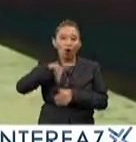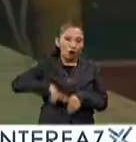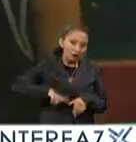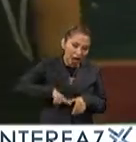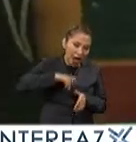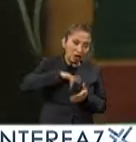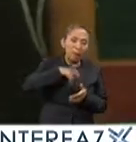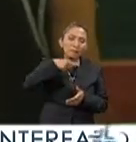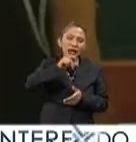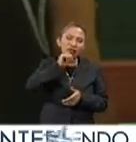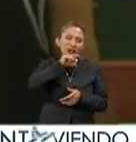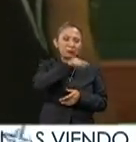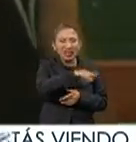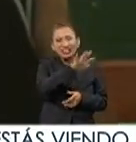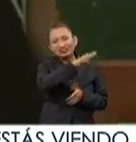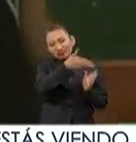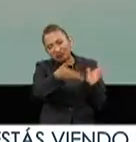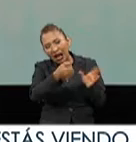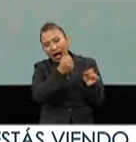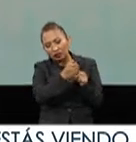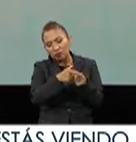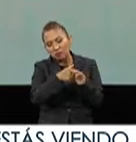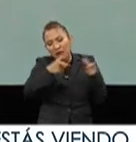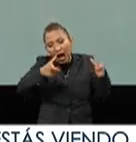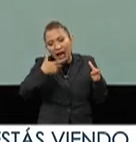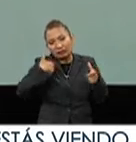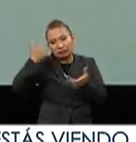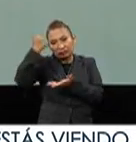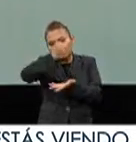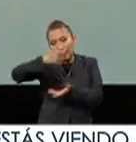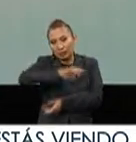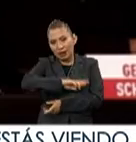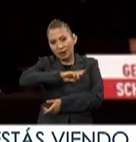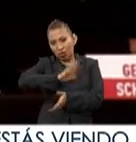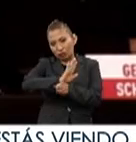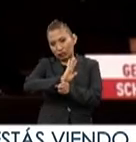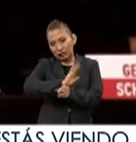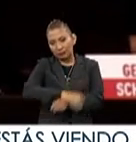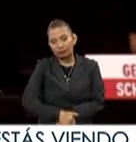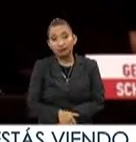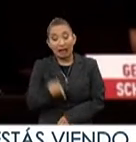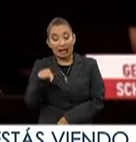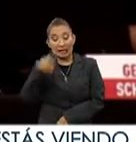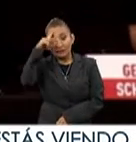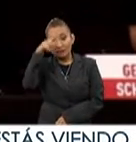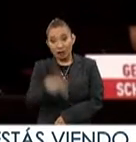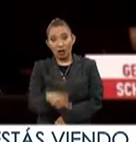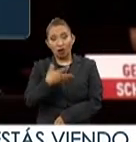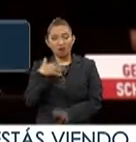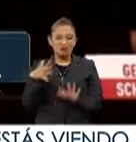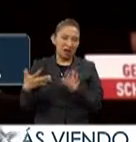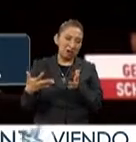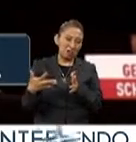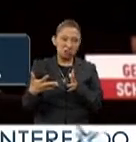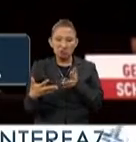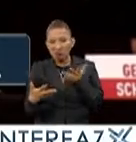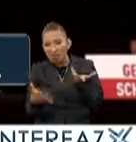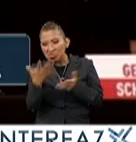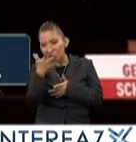públicos, aunque destaca que en los últimos años ha crecido mucho la inversión privada en el cine. Mientras que en México estamos alrededor